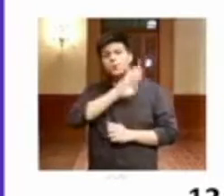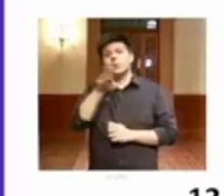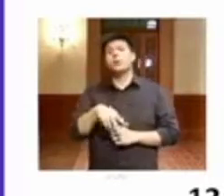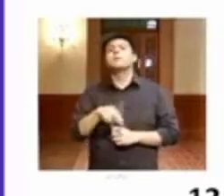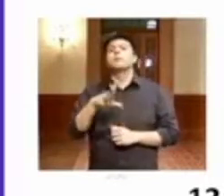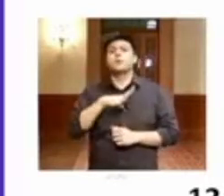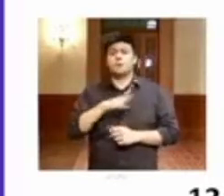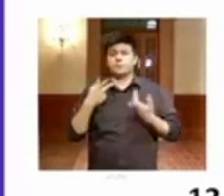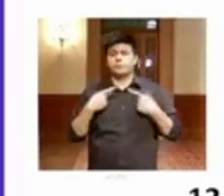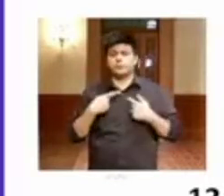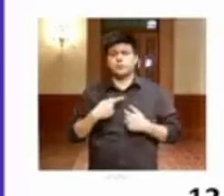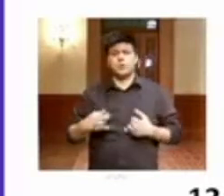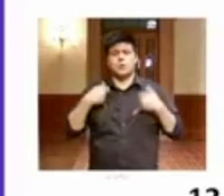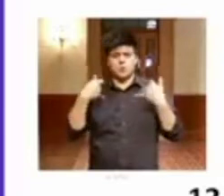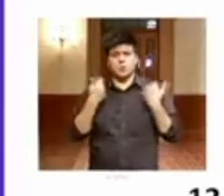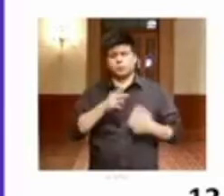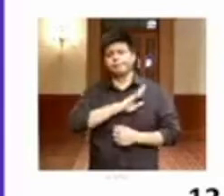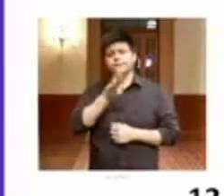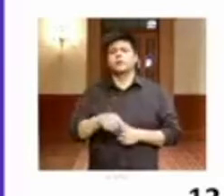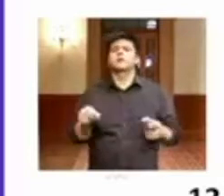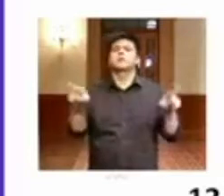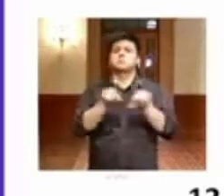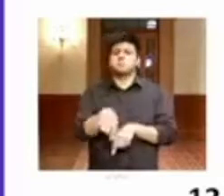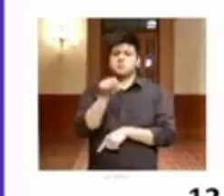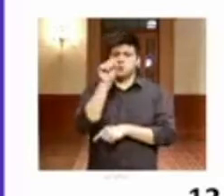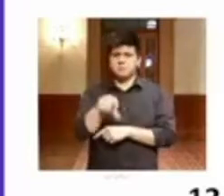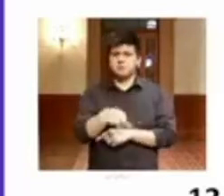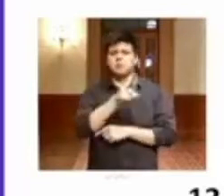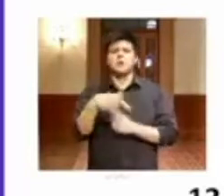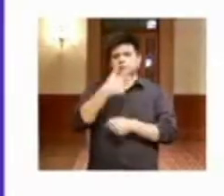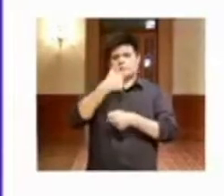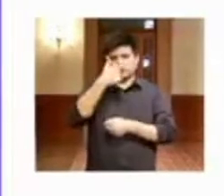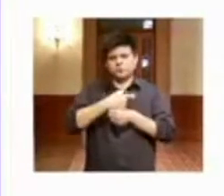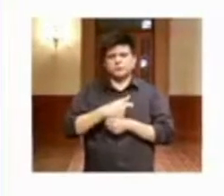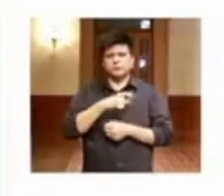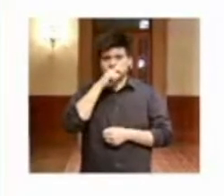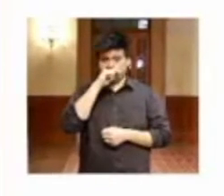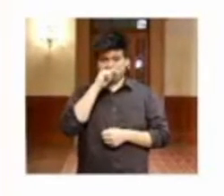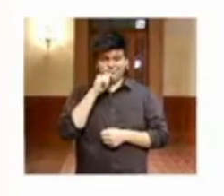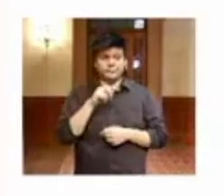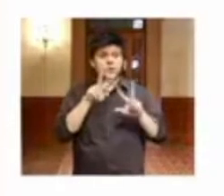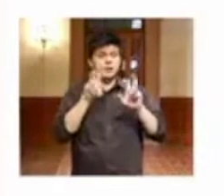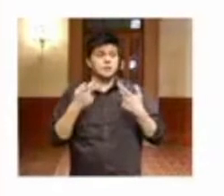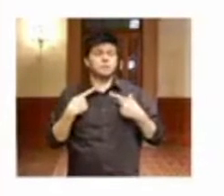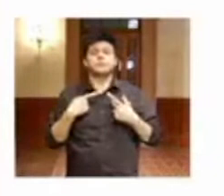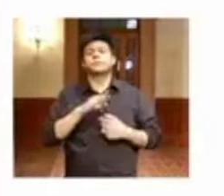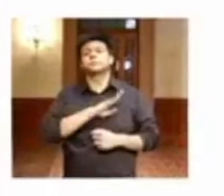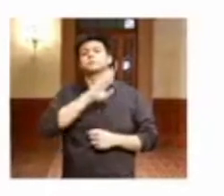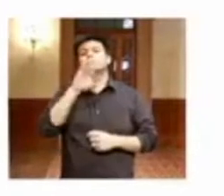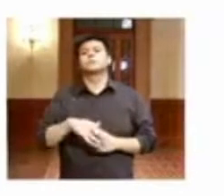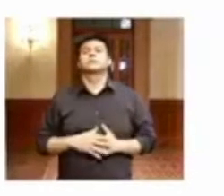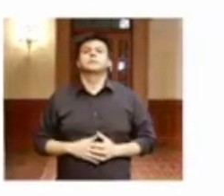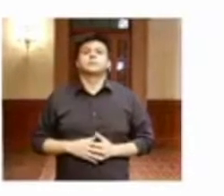fallecimientos en personas jóvenes y sin factores de riesgo esta última muerte registrada en el